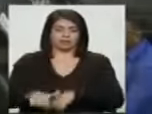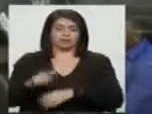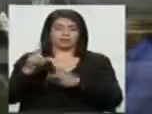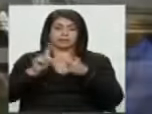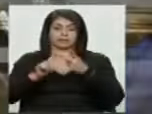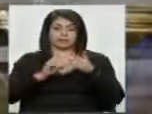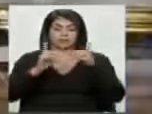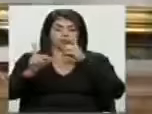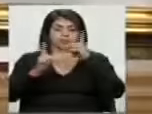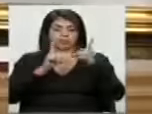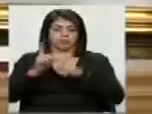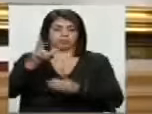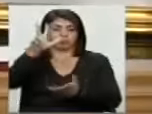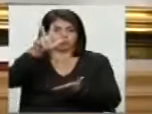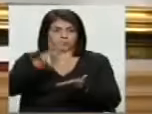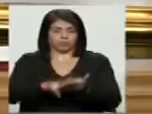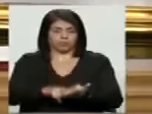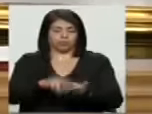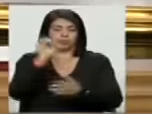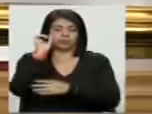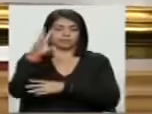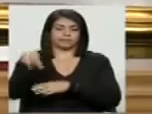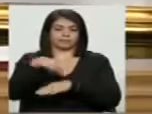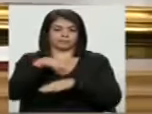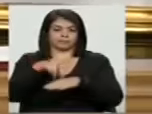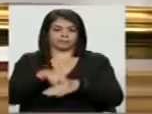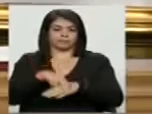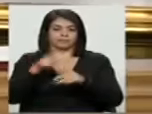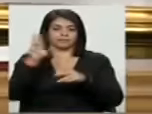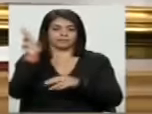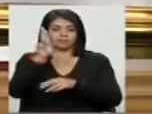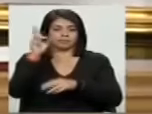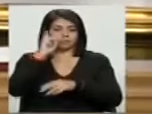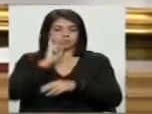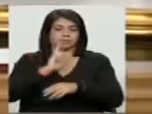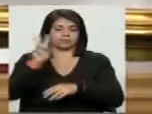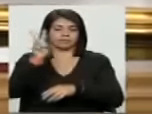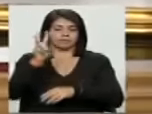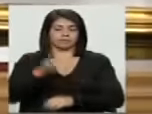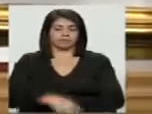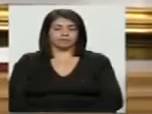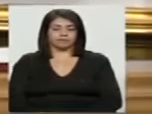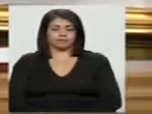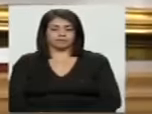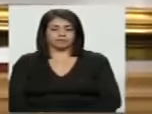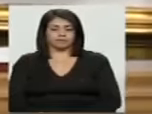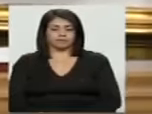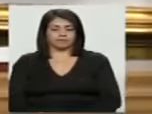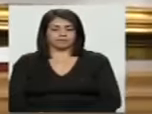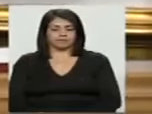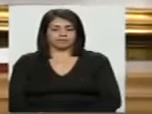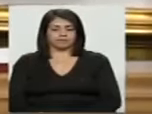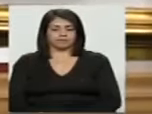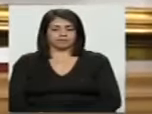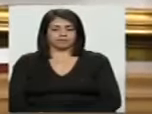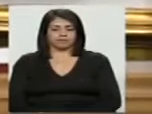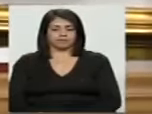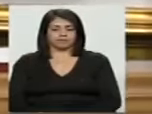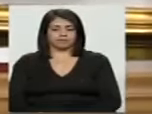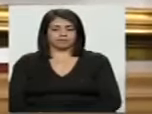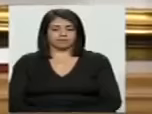segunda discusión y sanción por la Asamblea Nacional de la República Bolivariana de Venezuela.